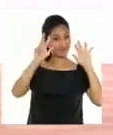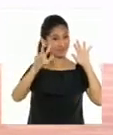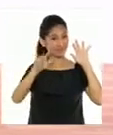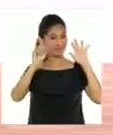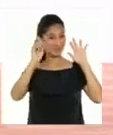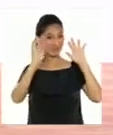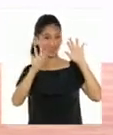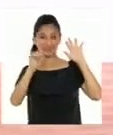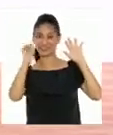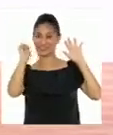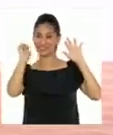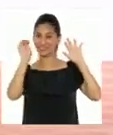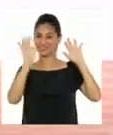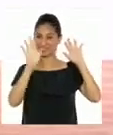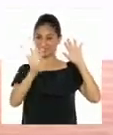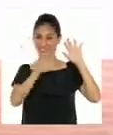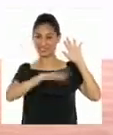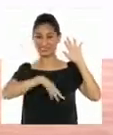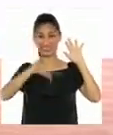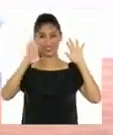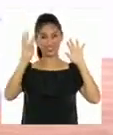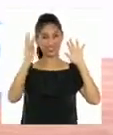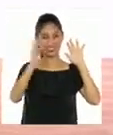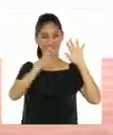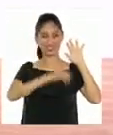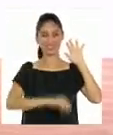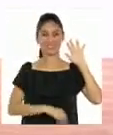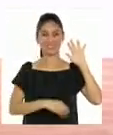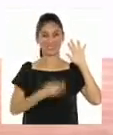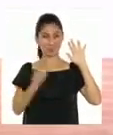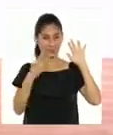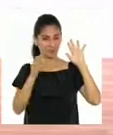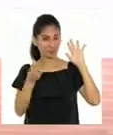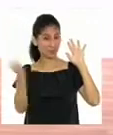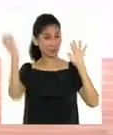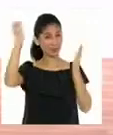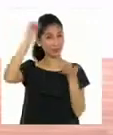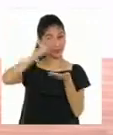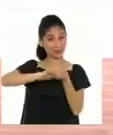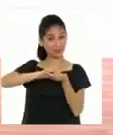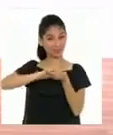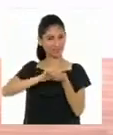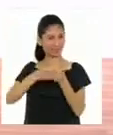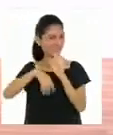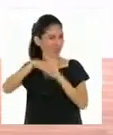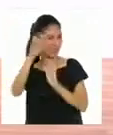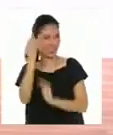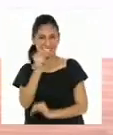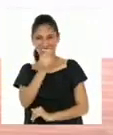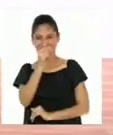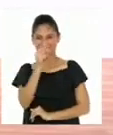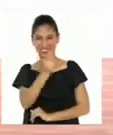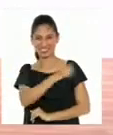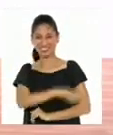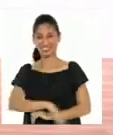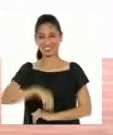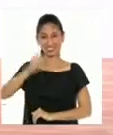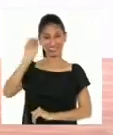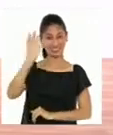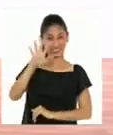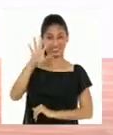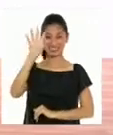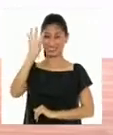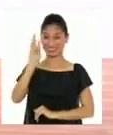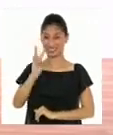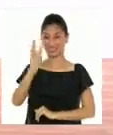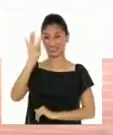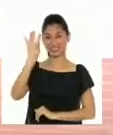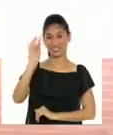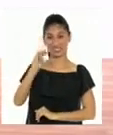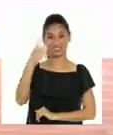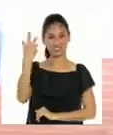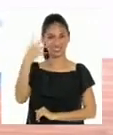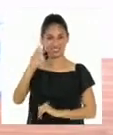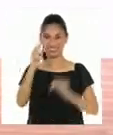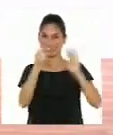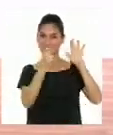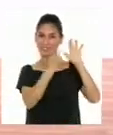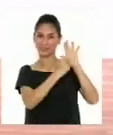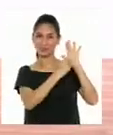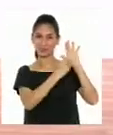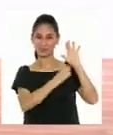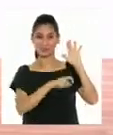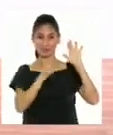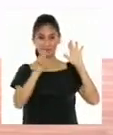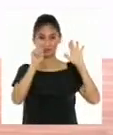3, 4, 5, 6. Una vez más, un poquito más rápido. 5, 6, 7, va. Y